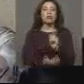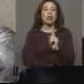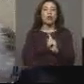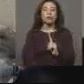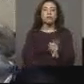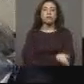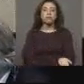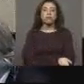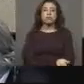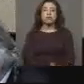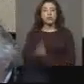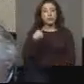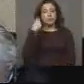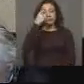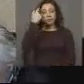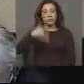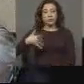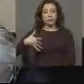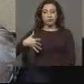señor presidente,